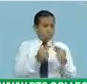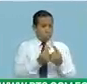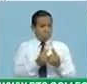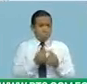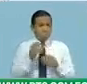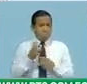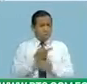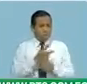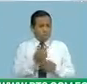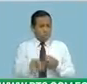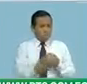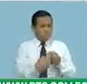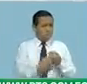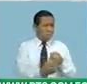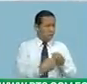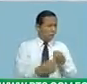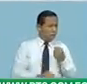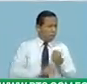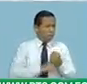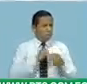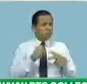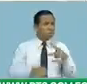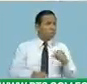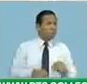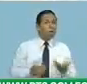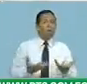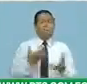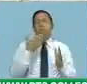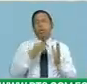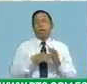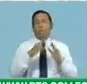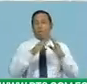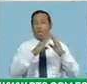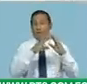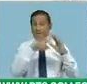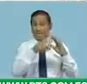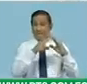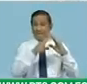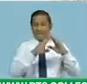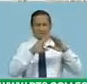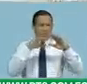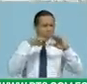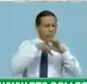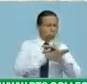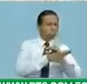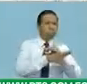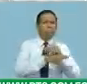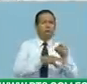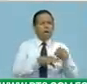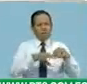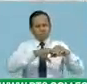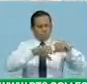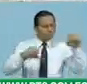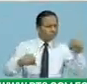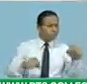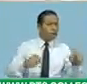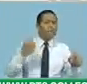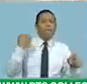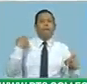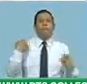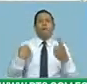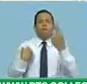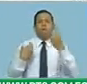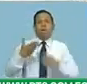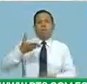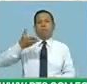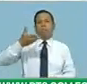organizaciones delictivas. En el interior de la vivienda donde ellos ingresaron, se encontraba un arma tipo revólver.